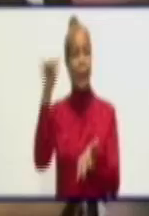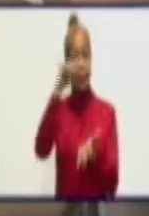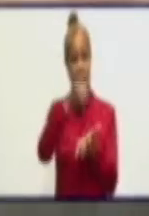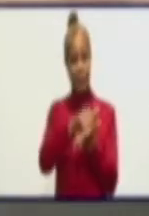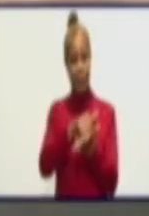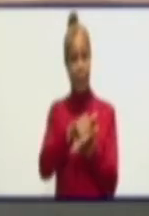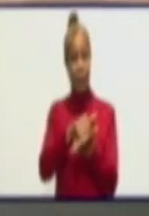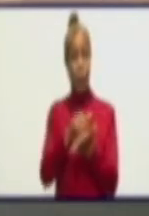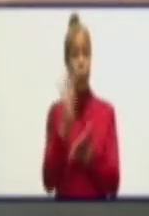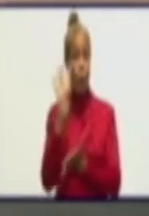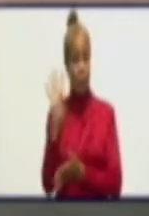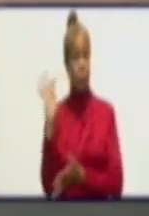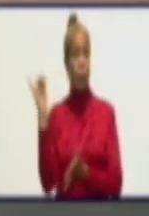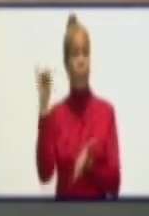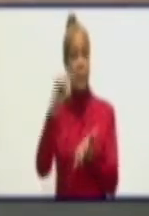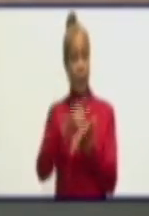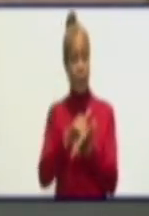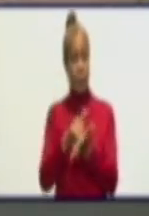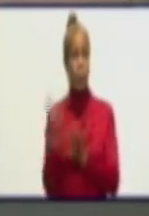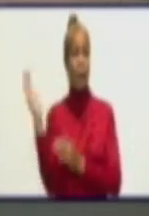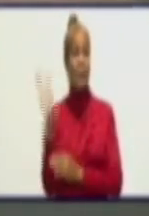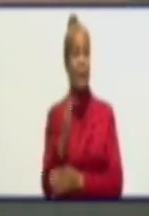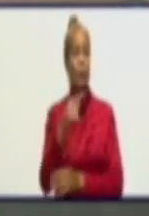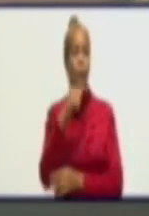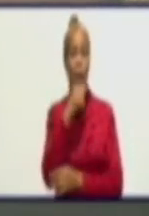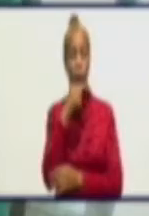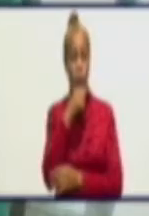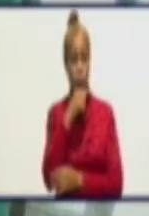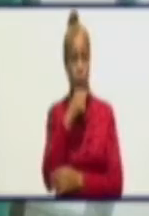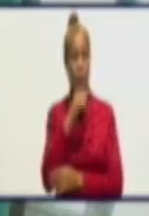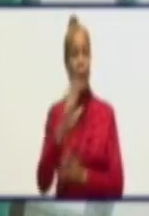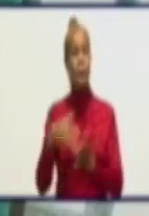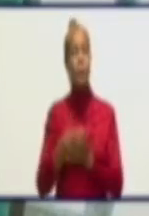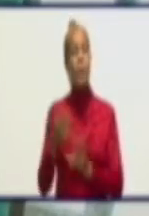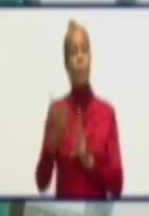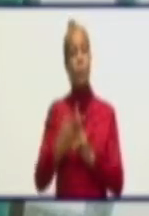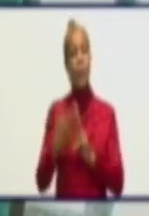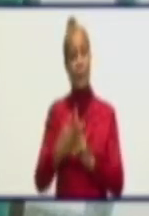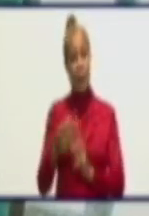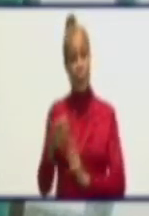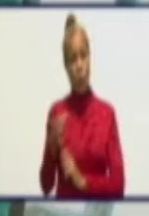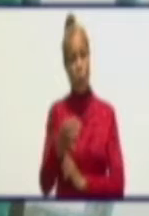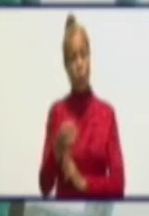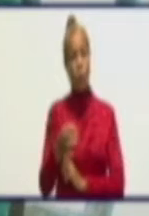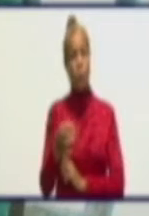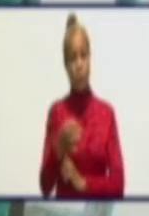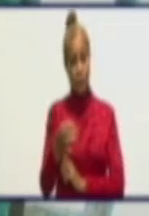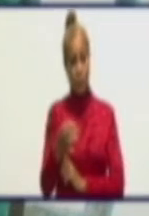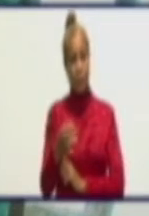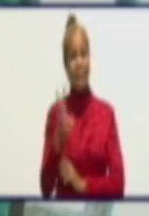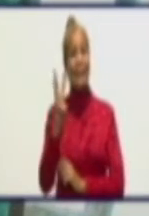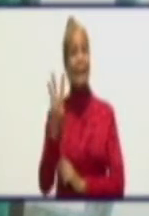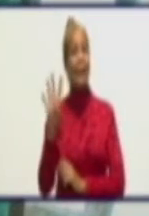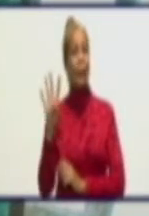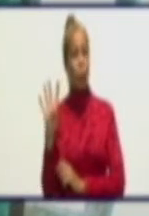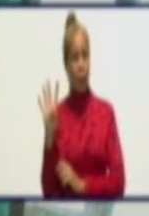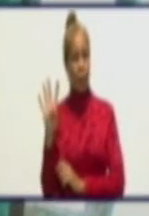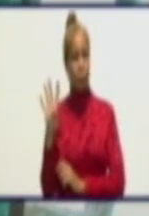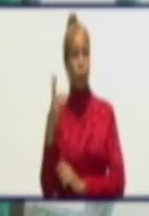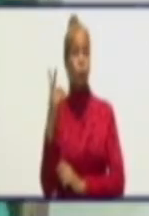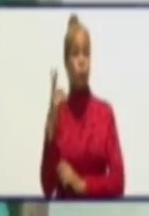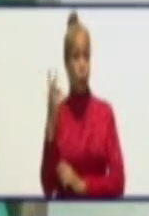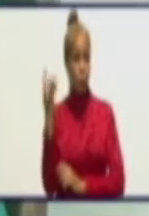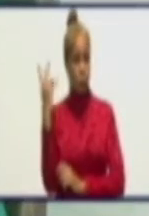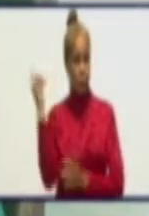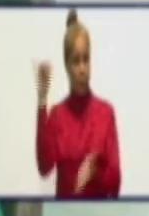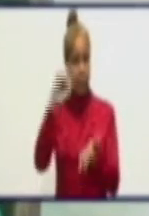extranjero, 4 viajeros procedentes de Rusia. Pertenecen los casos al municipio Bayamo, con 34 casos, 2 de ellos